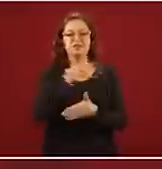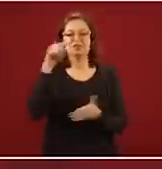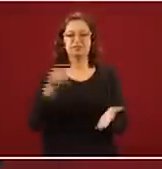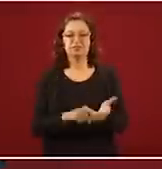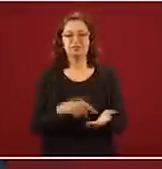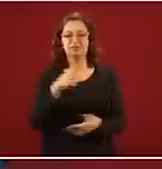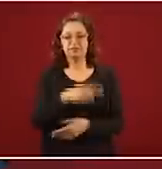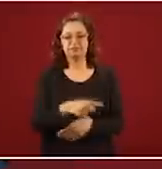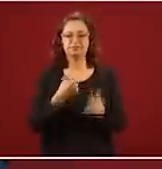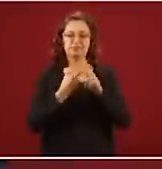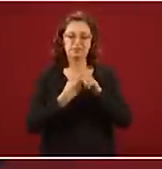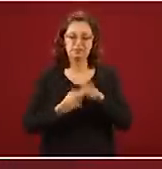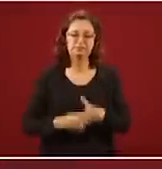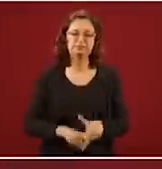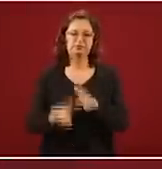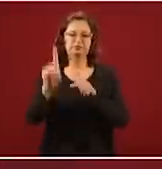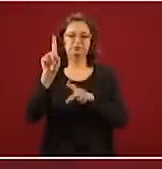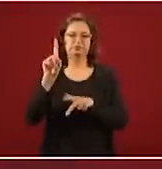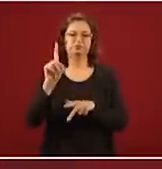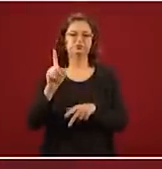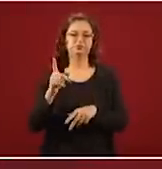de los primeros levantamientos